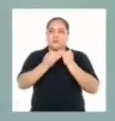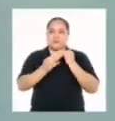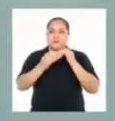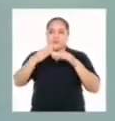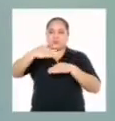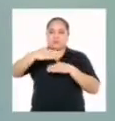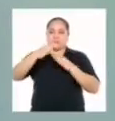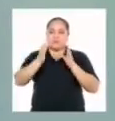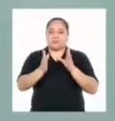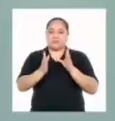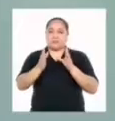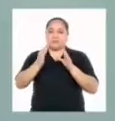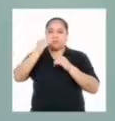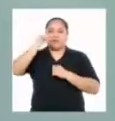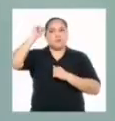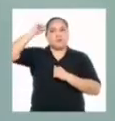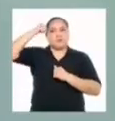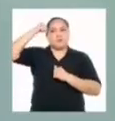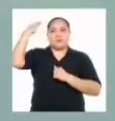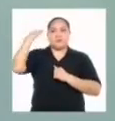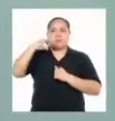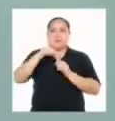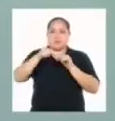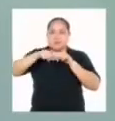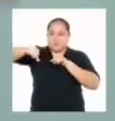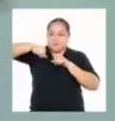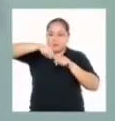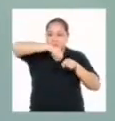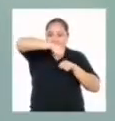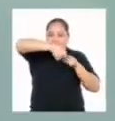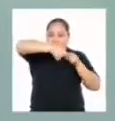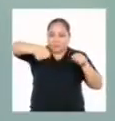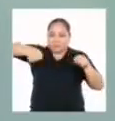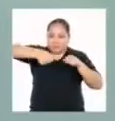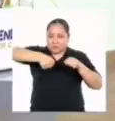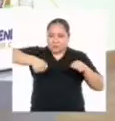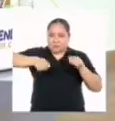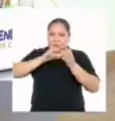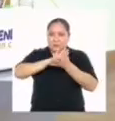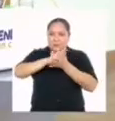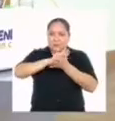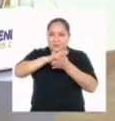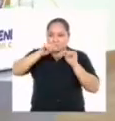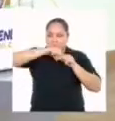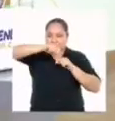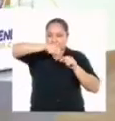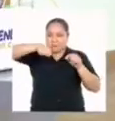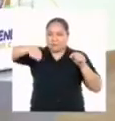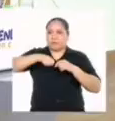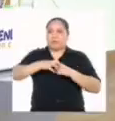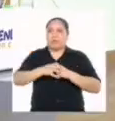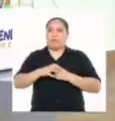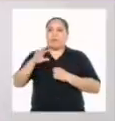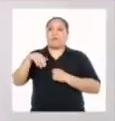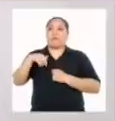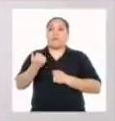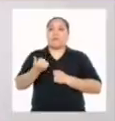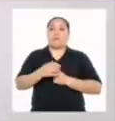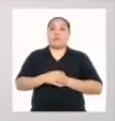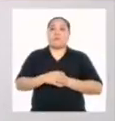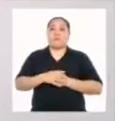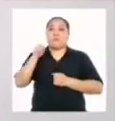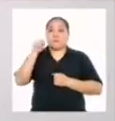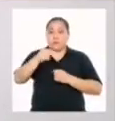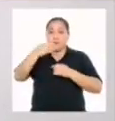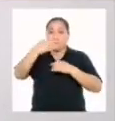ser un cuadrado. Recuerda siempre presionar bien el papel para que se marquen los dobleces. Lo siguiente